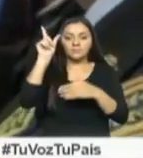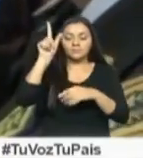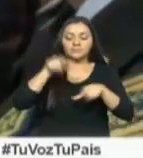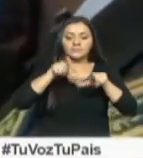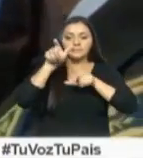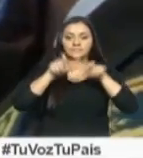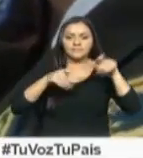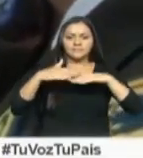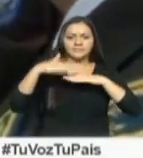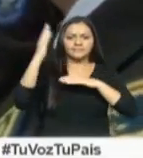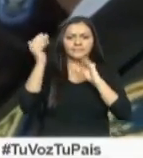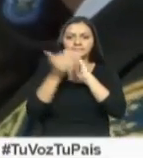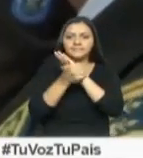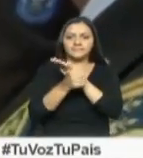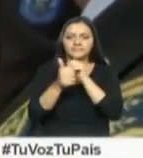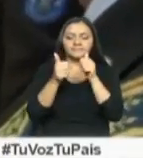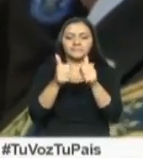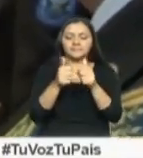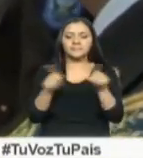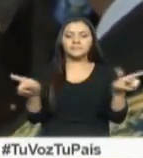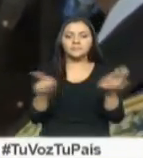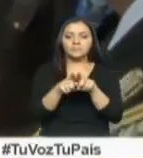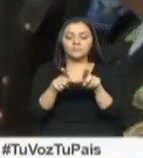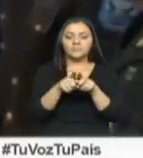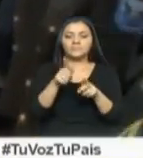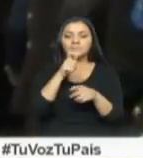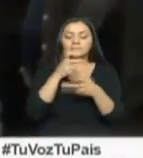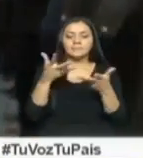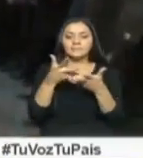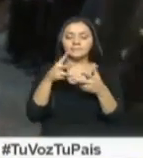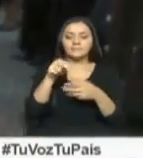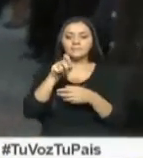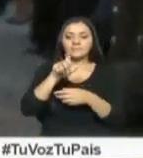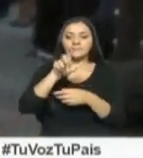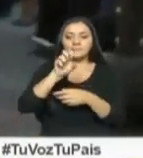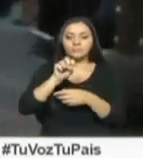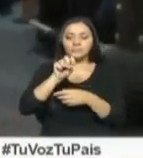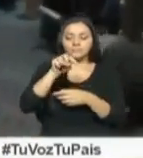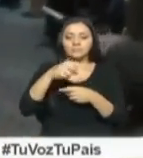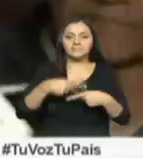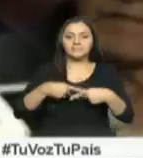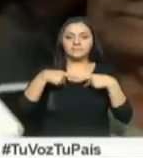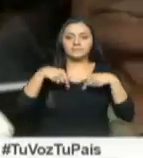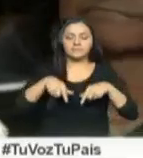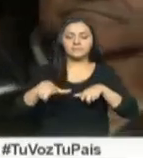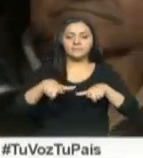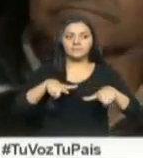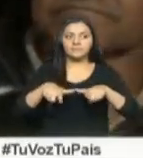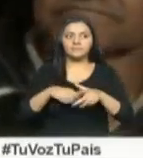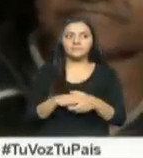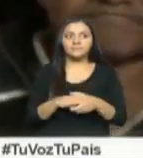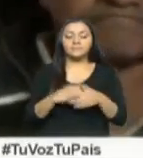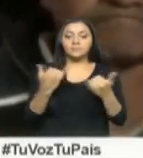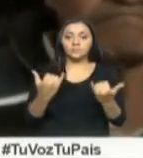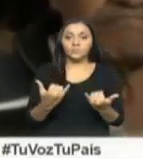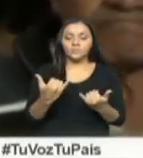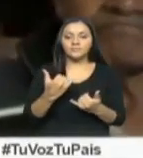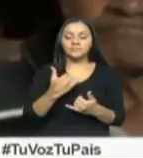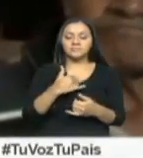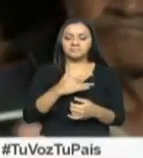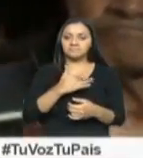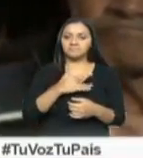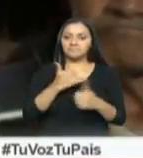personal altamente capacitado. Así lo manifestó Nelson Campoverde, morador de este sector. Yo me siento muy orgulloso,